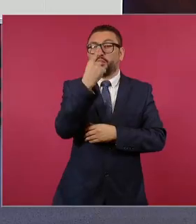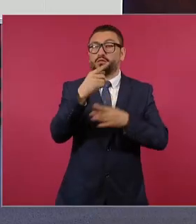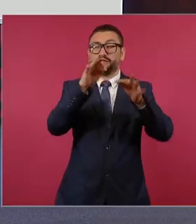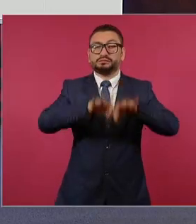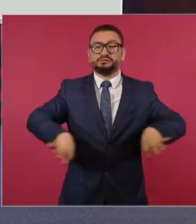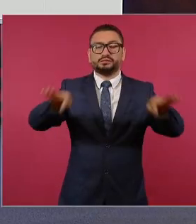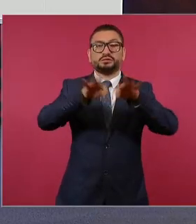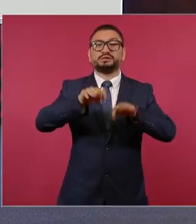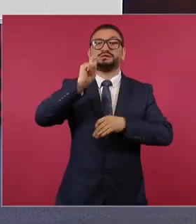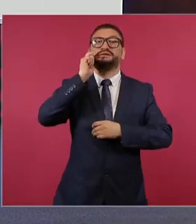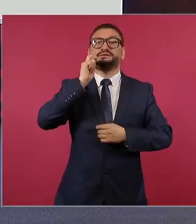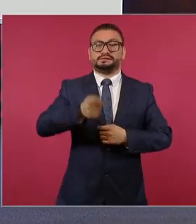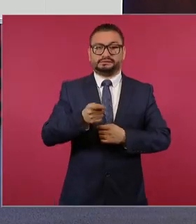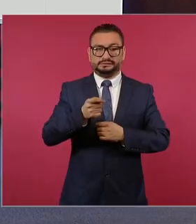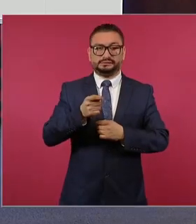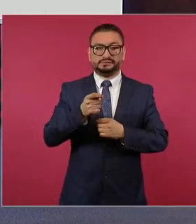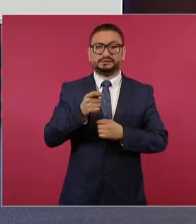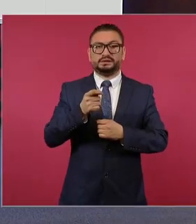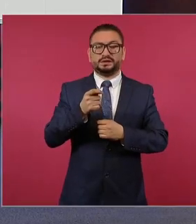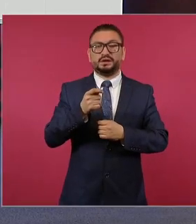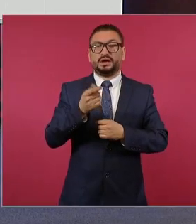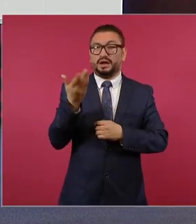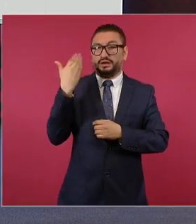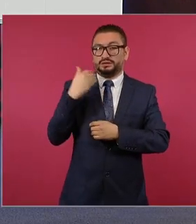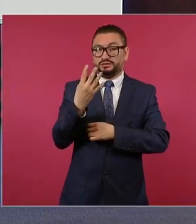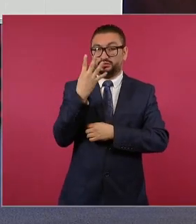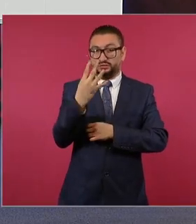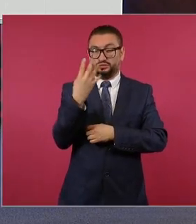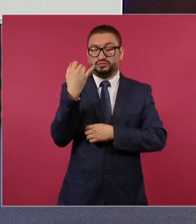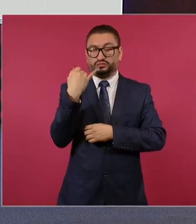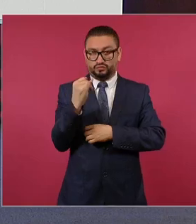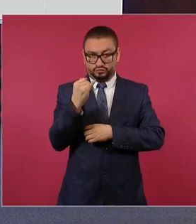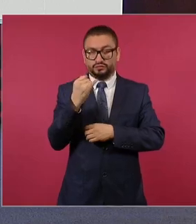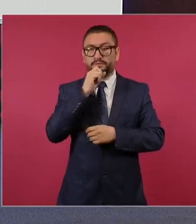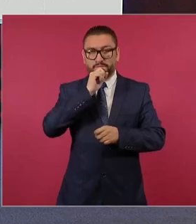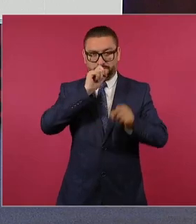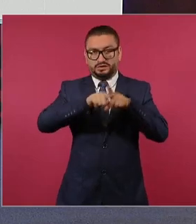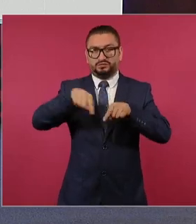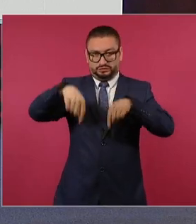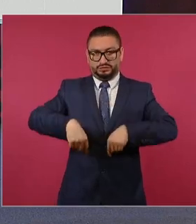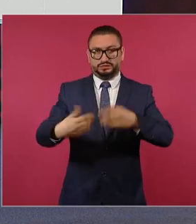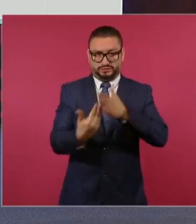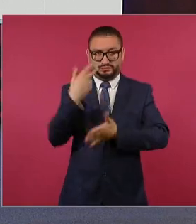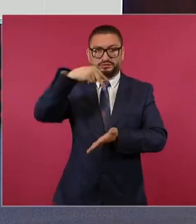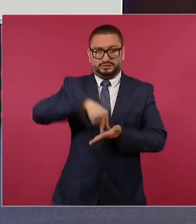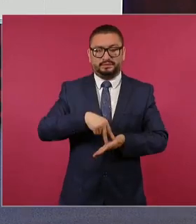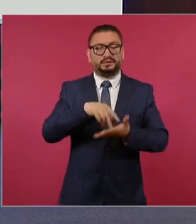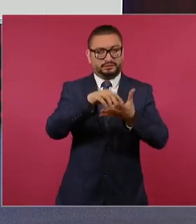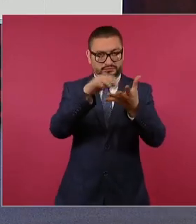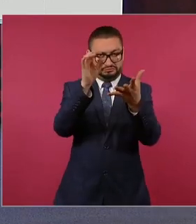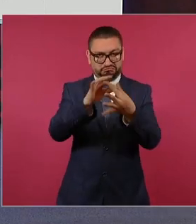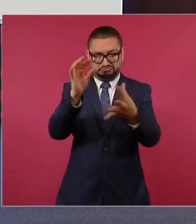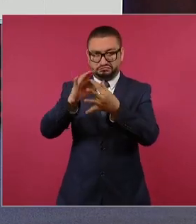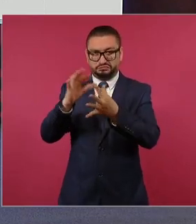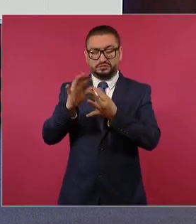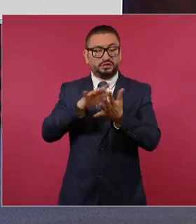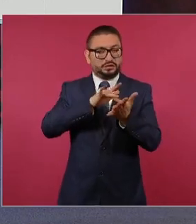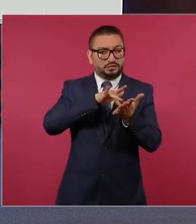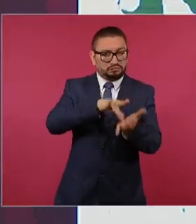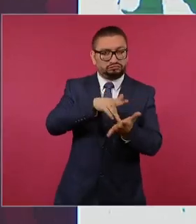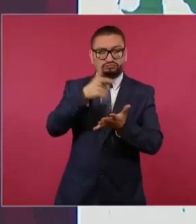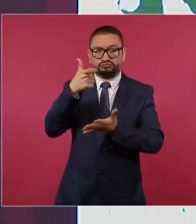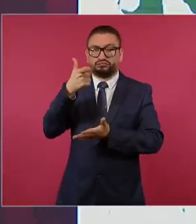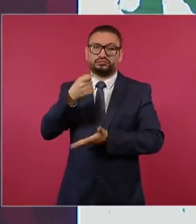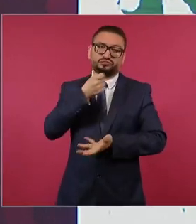es que desde el 4 de junio, que aquí mismo en la mañanera empezamos a hacer las entregas en